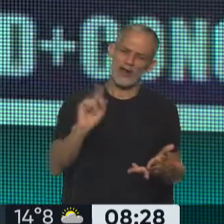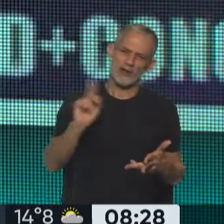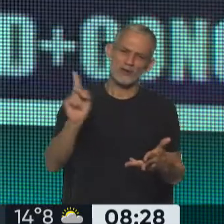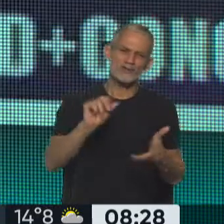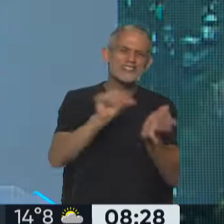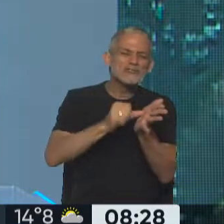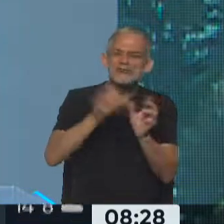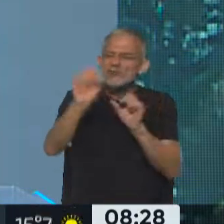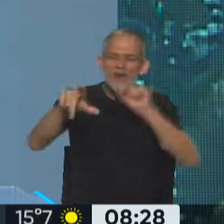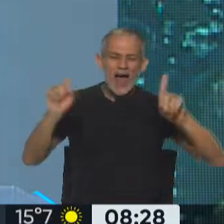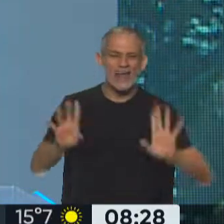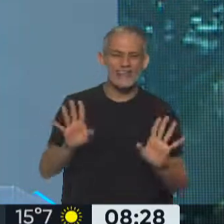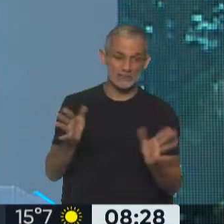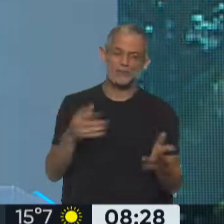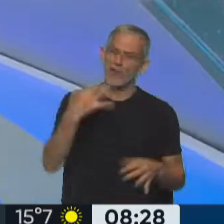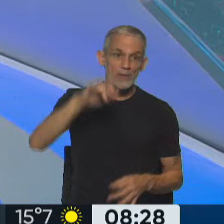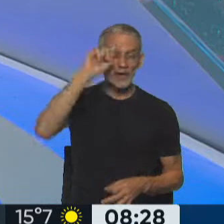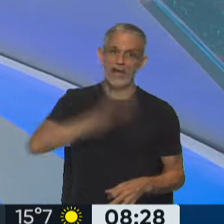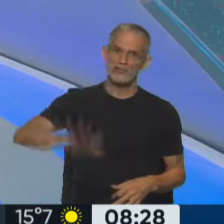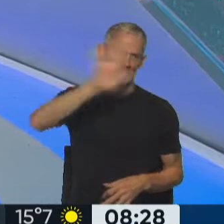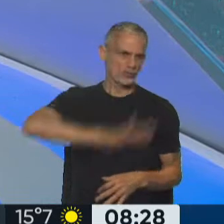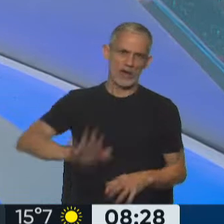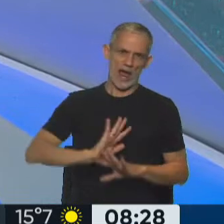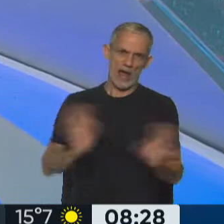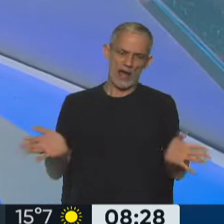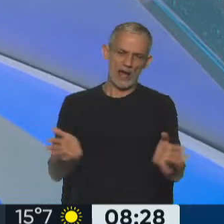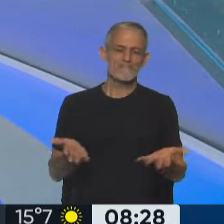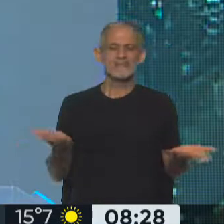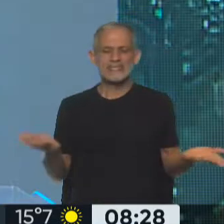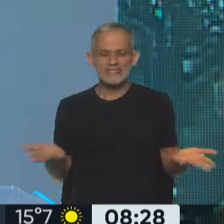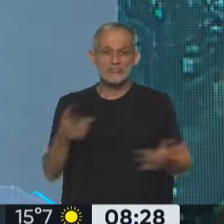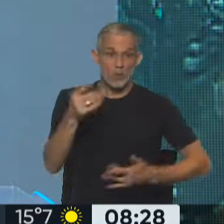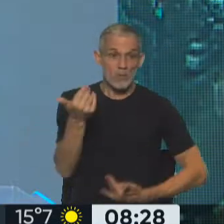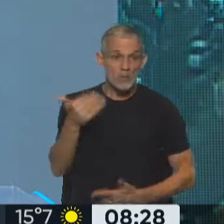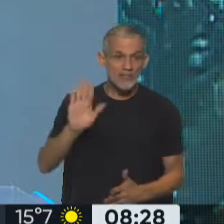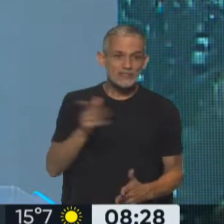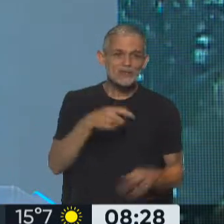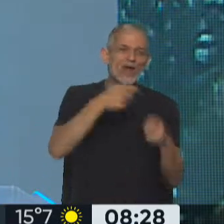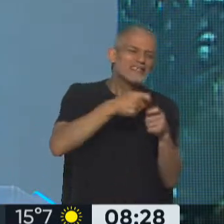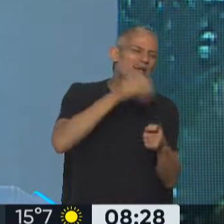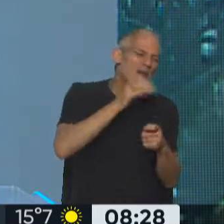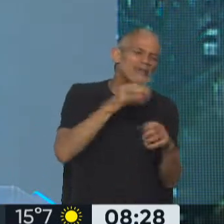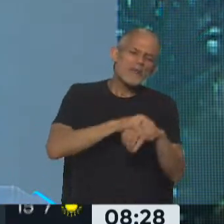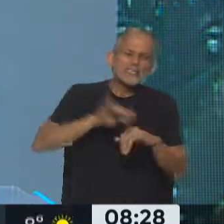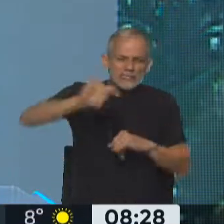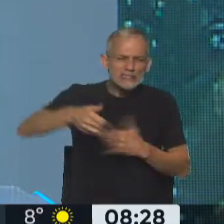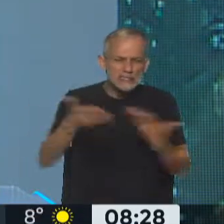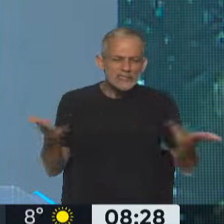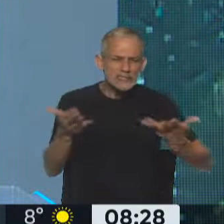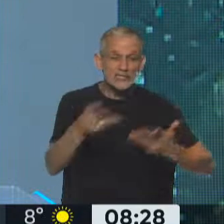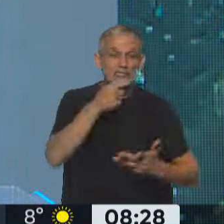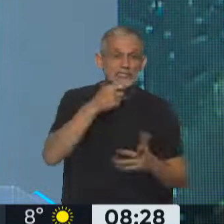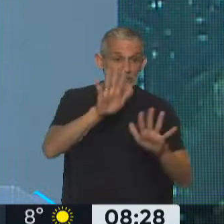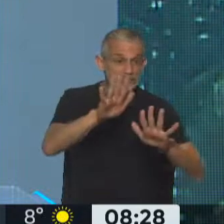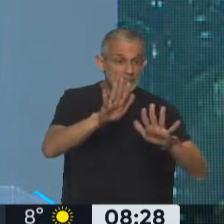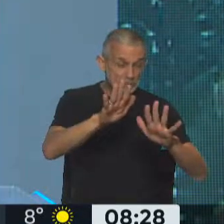y es necesario que este a nivel nacional esto no va contra la posibilidad de tomarte una cerveza con un amigo simplemente de siete lo